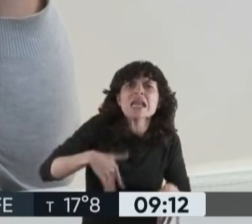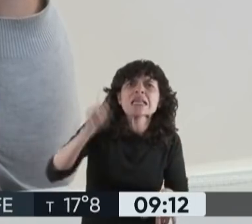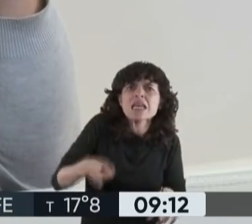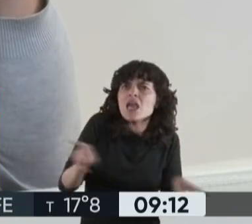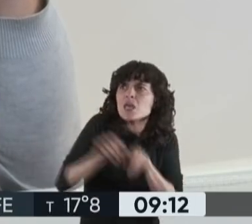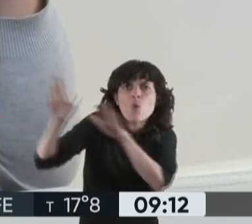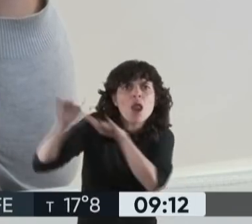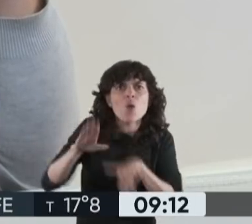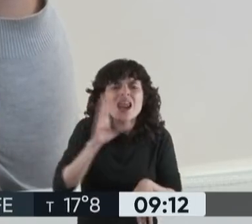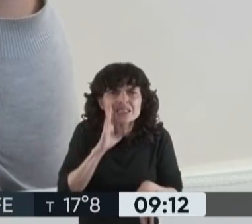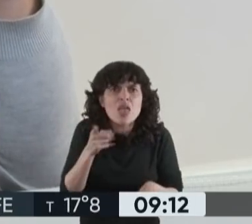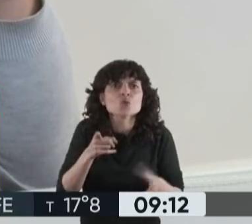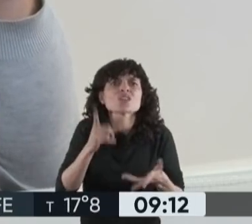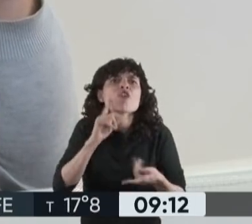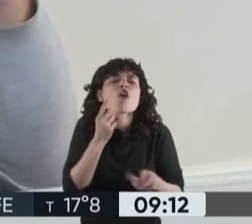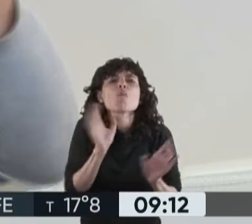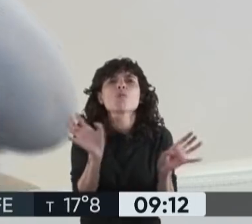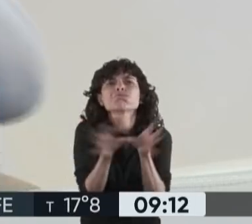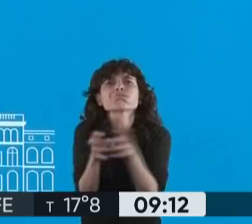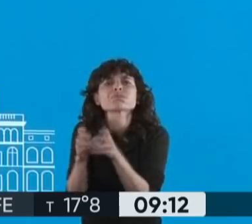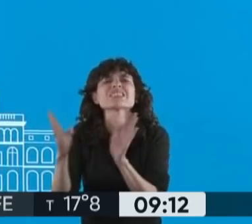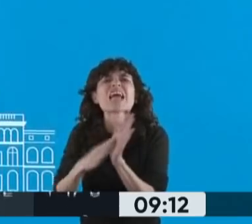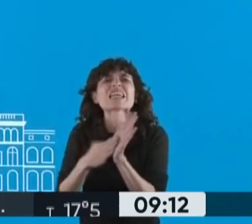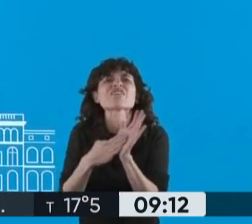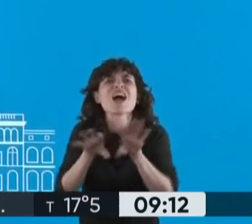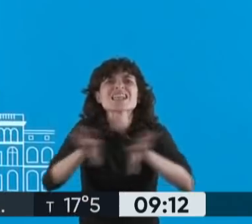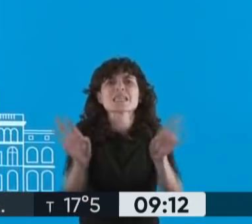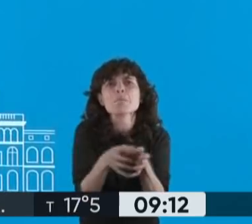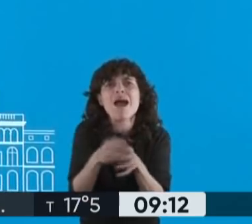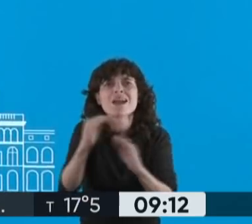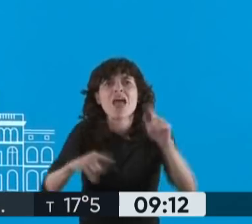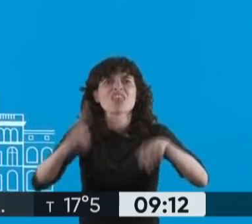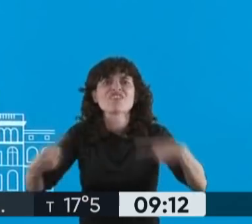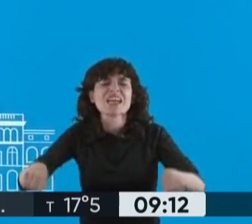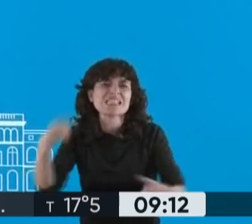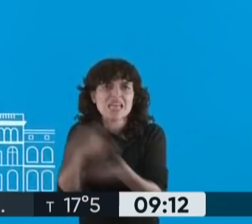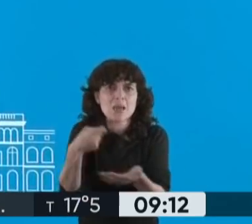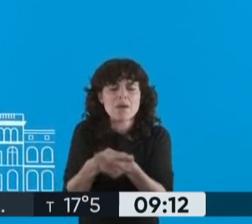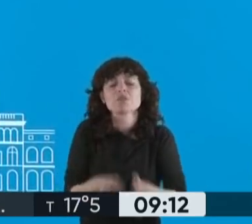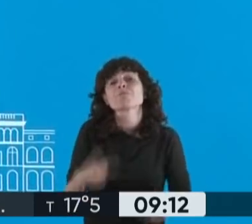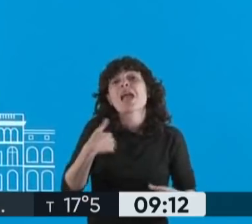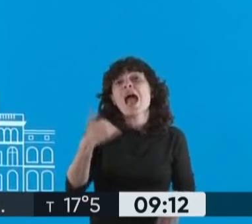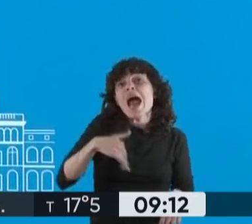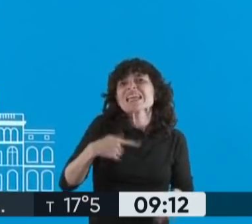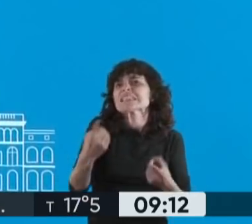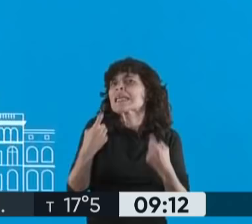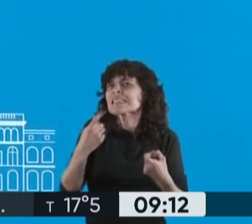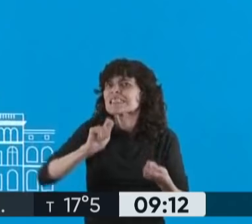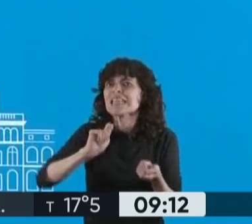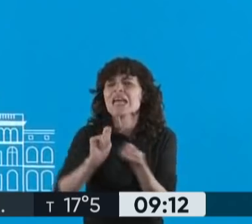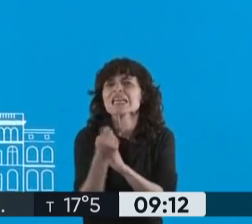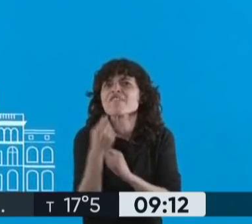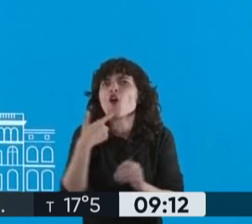este que le mencionaba de segmentación tarifaria? La Argentina necesita una reforma impositiva general para que los impuestos sean cada vez